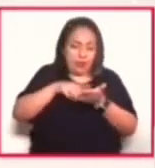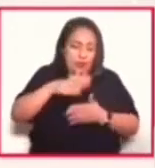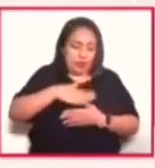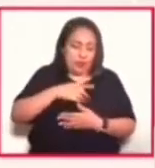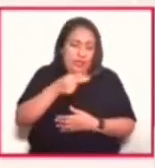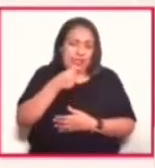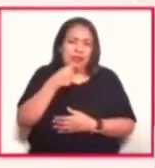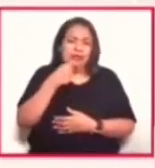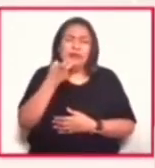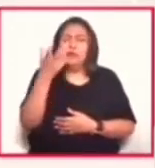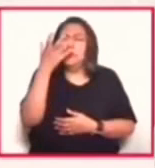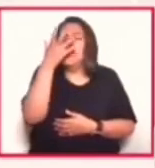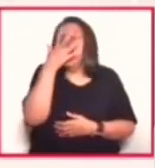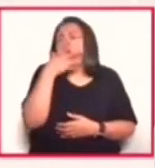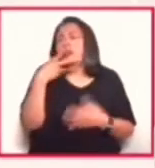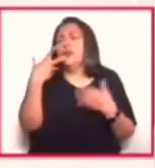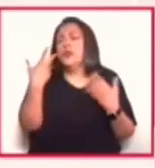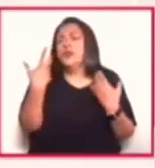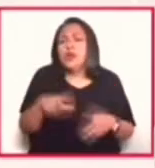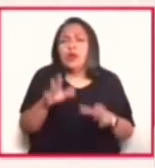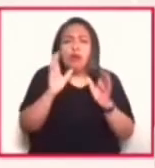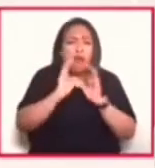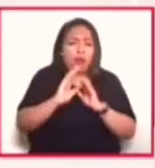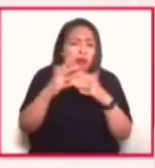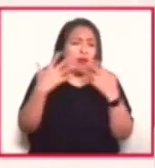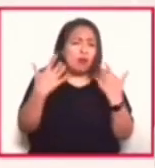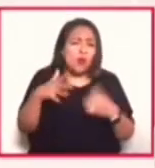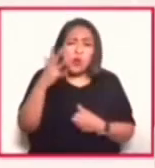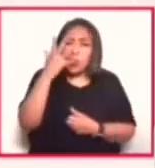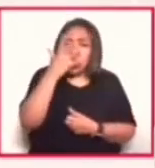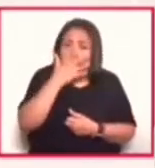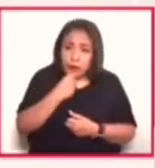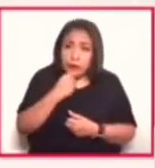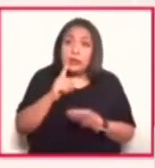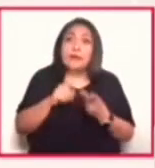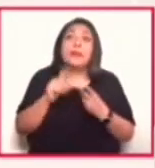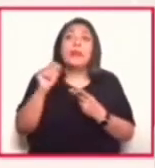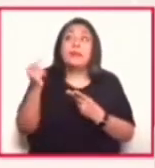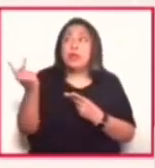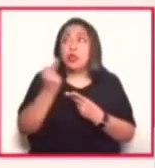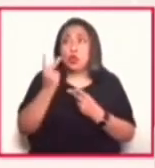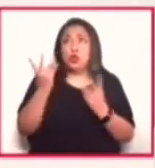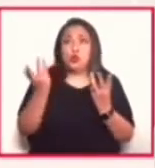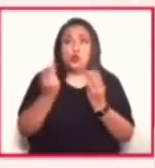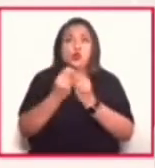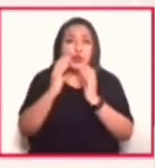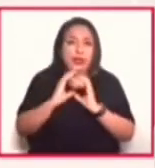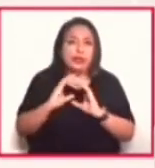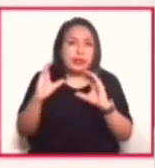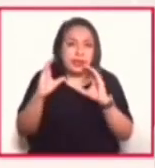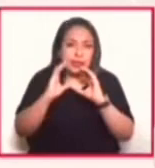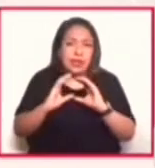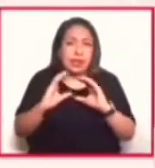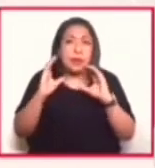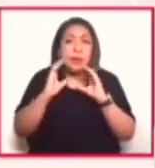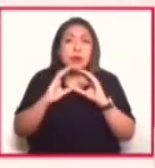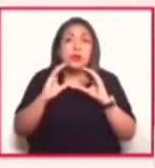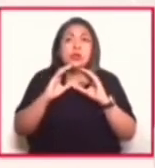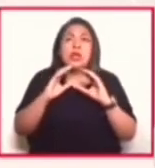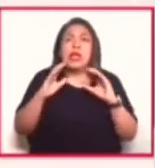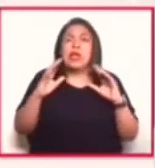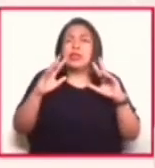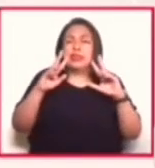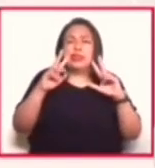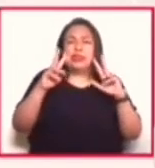precioso, es preciosa la canción. Y también cantamos la de Cambia, Todo